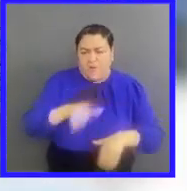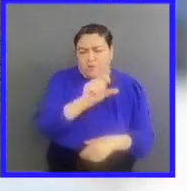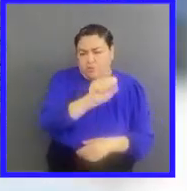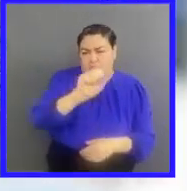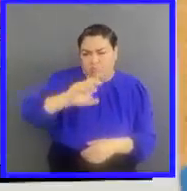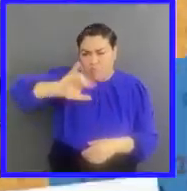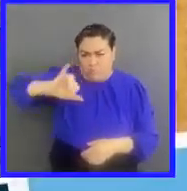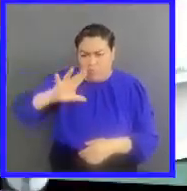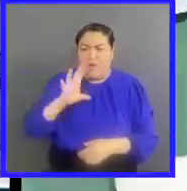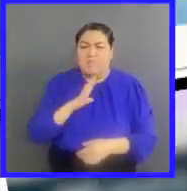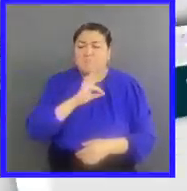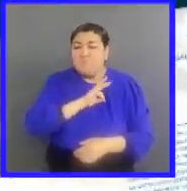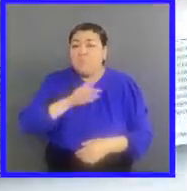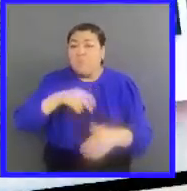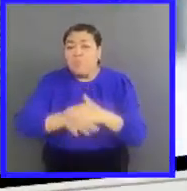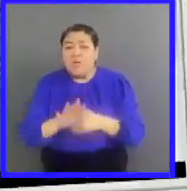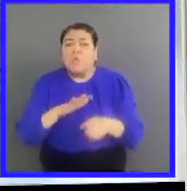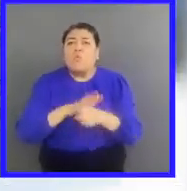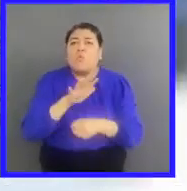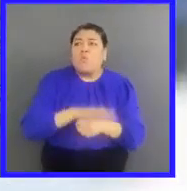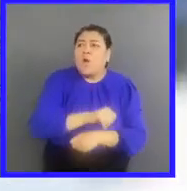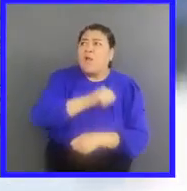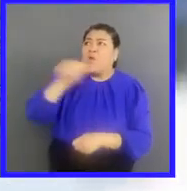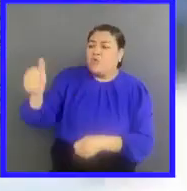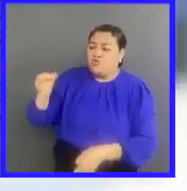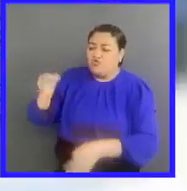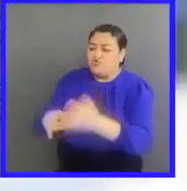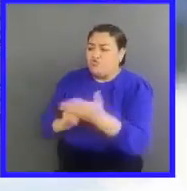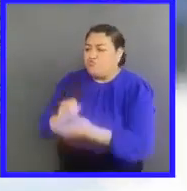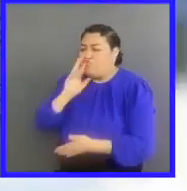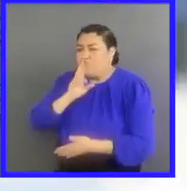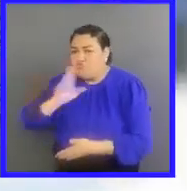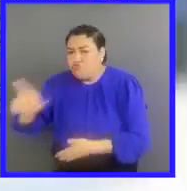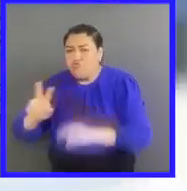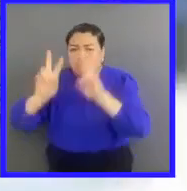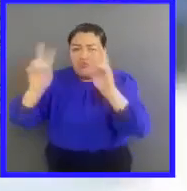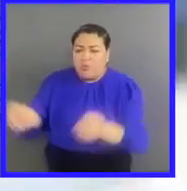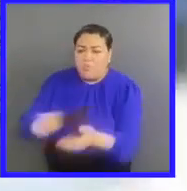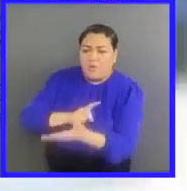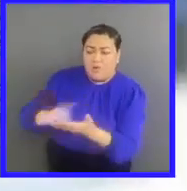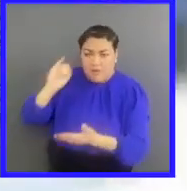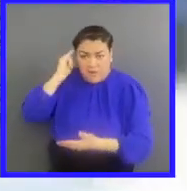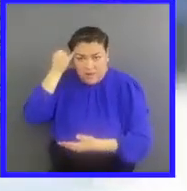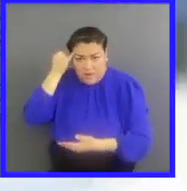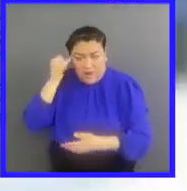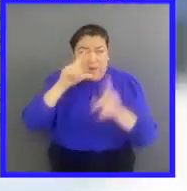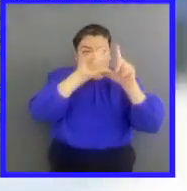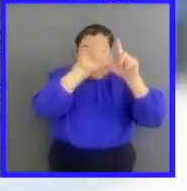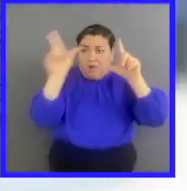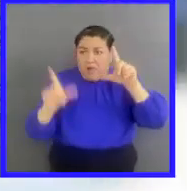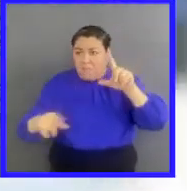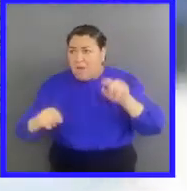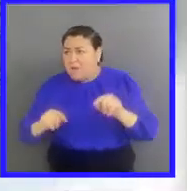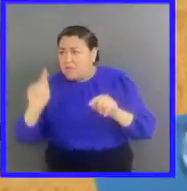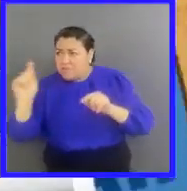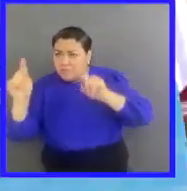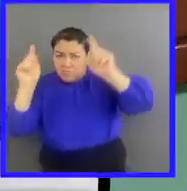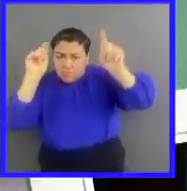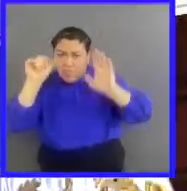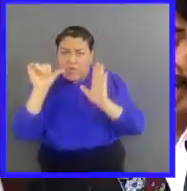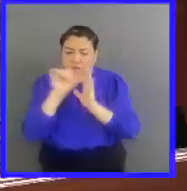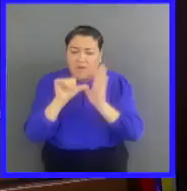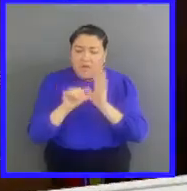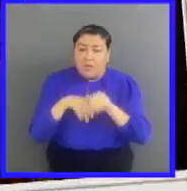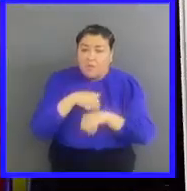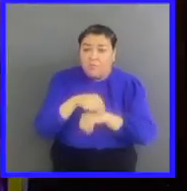permite conocer las sentencias del Pleno relacionadas con los derechos de los pueblos originarios establecidos en el artículo 2